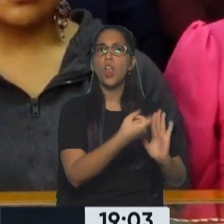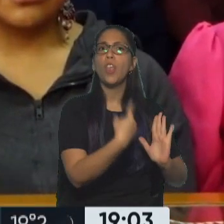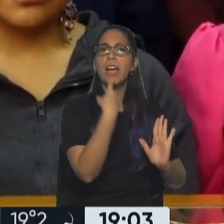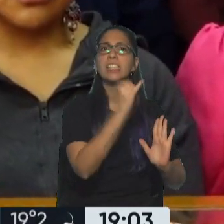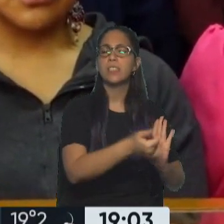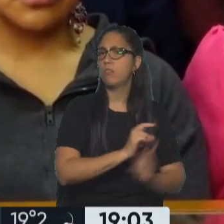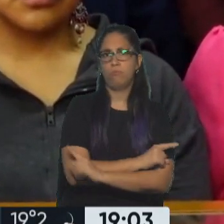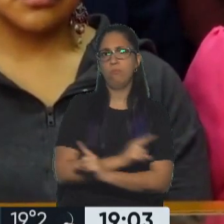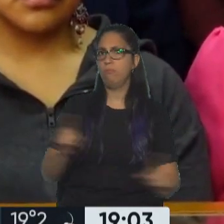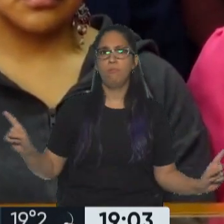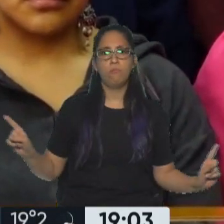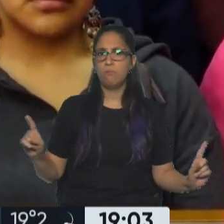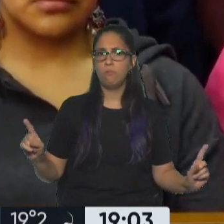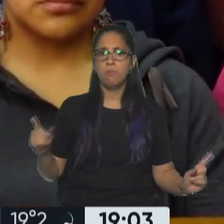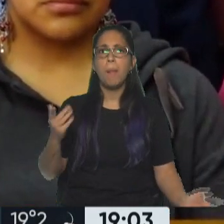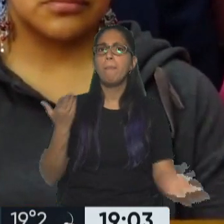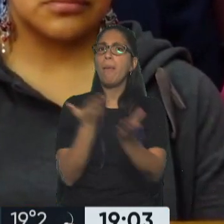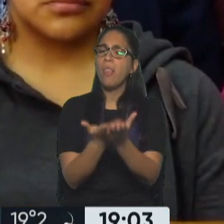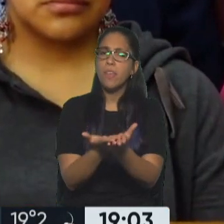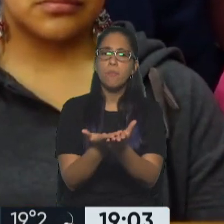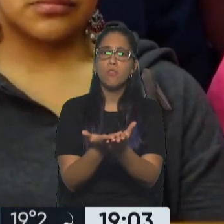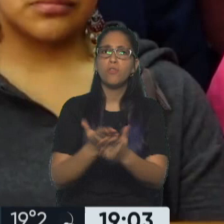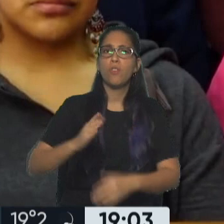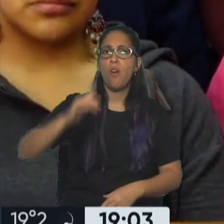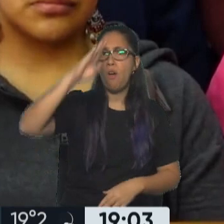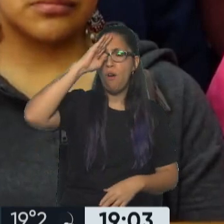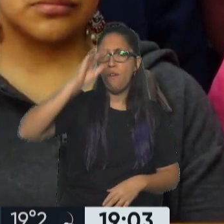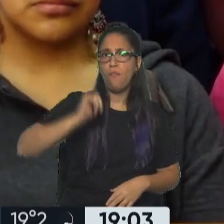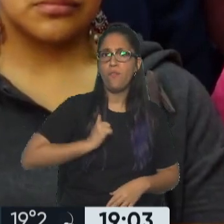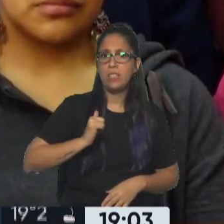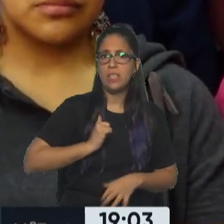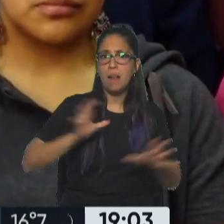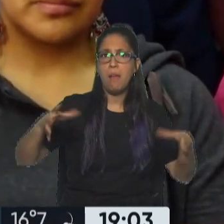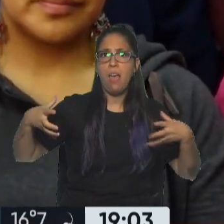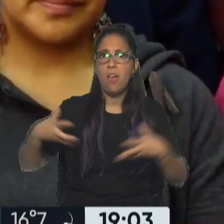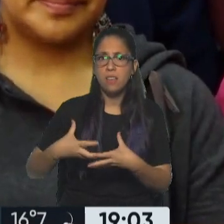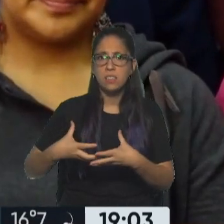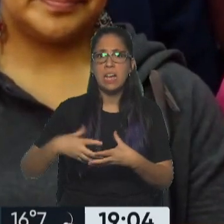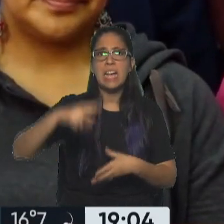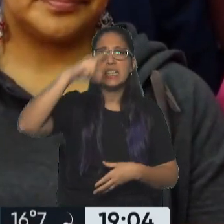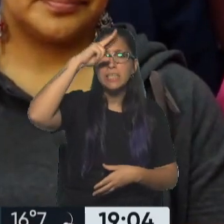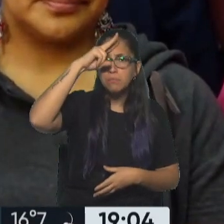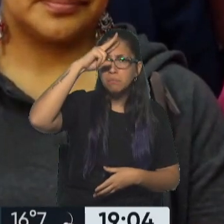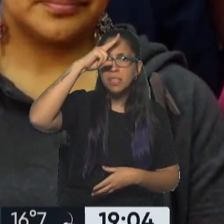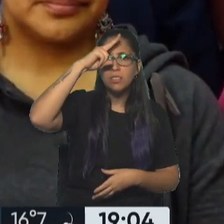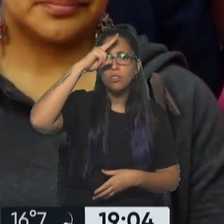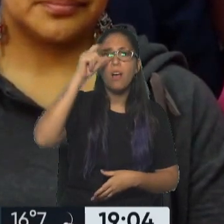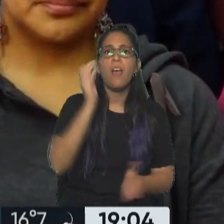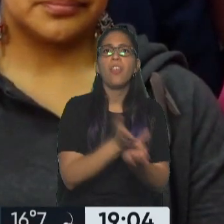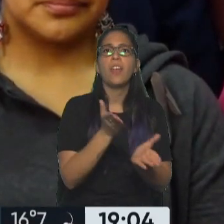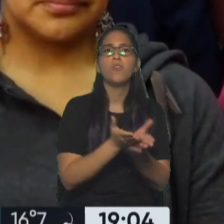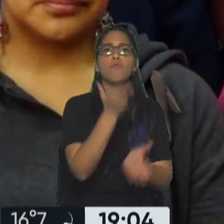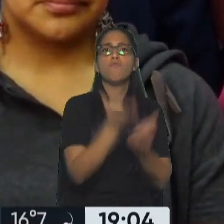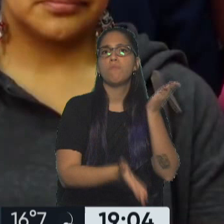5. Exigimos a las Fuerzas Armadas respeto irrestricto a los derechos